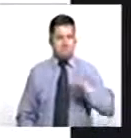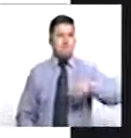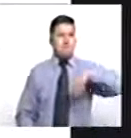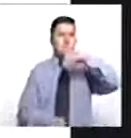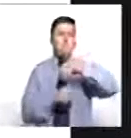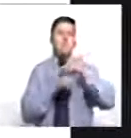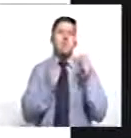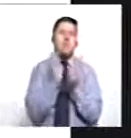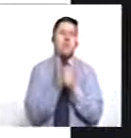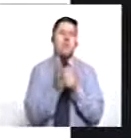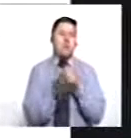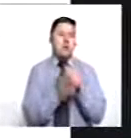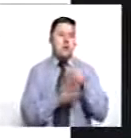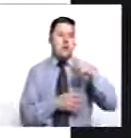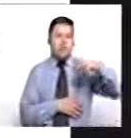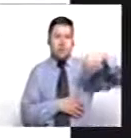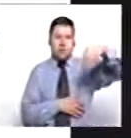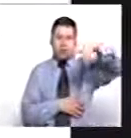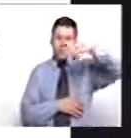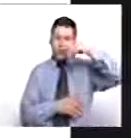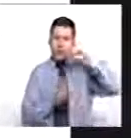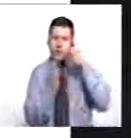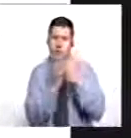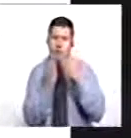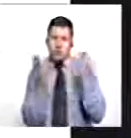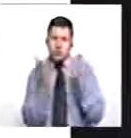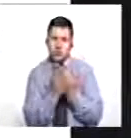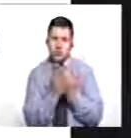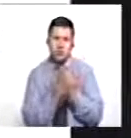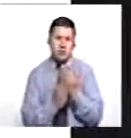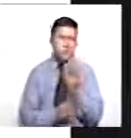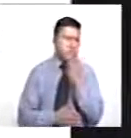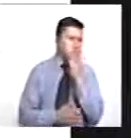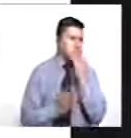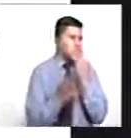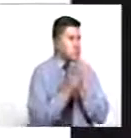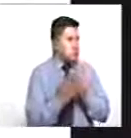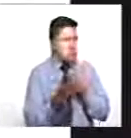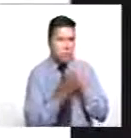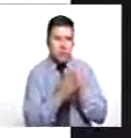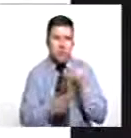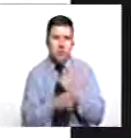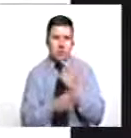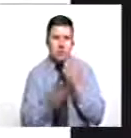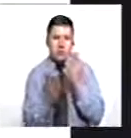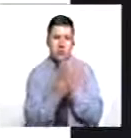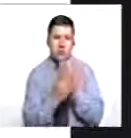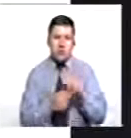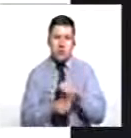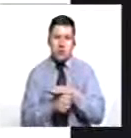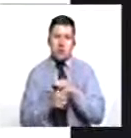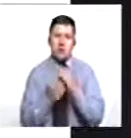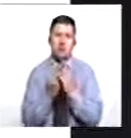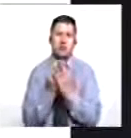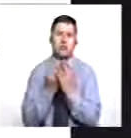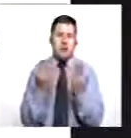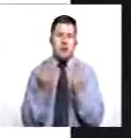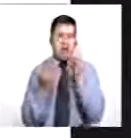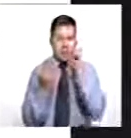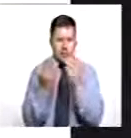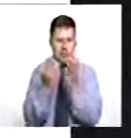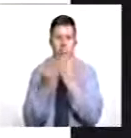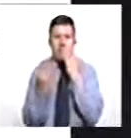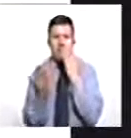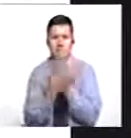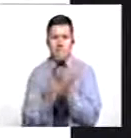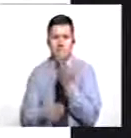establecer que el consumo facturable que no sea pagado por los usuarios del barrio subnormal se le debe